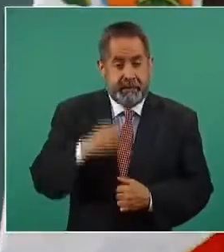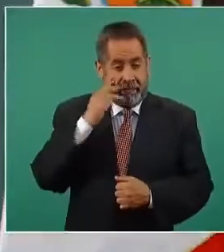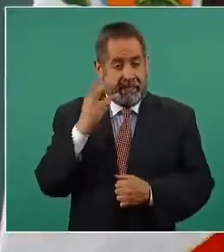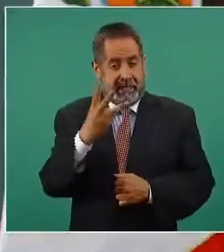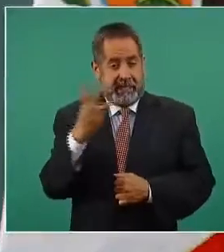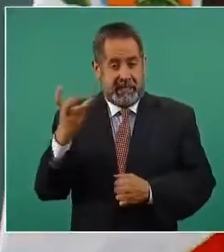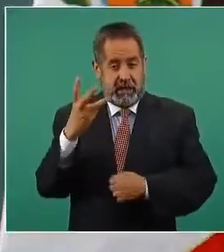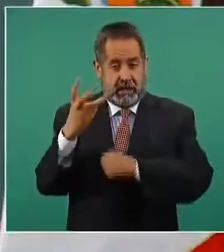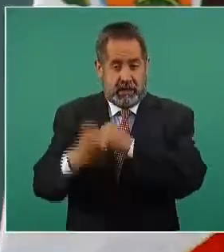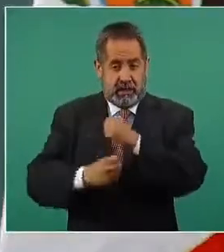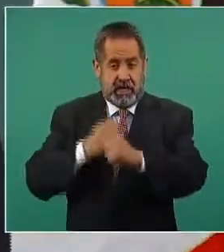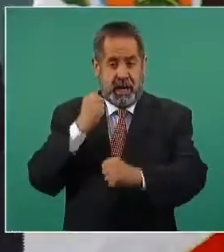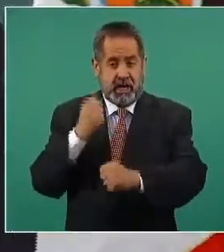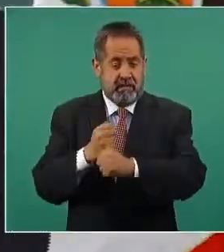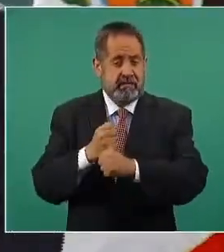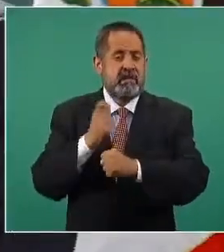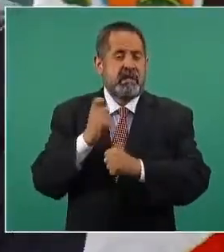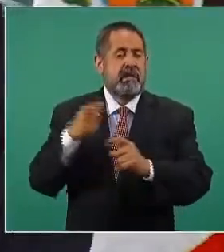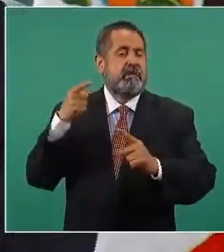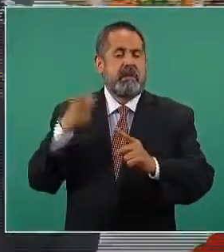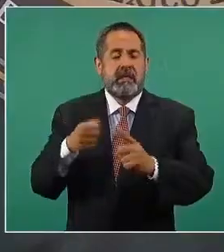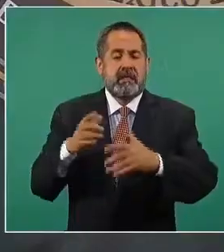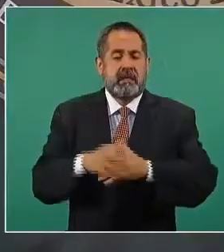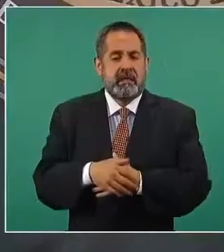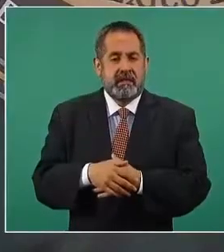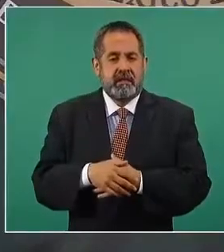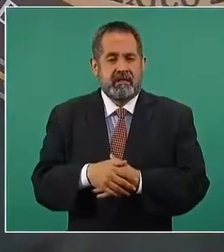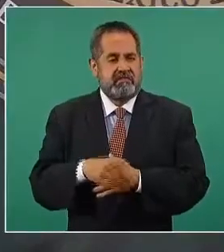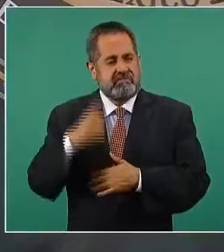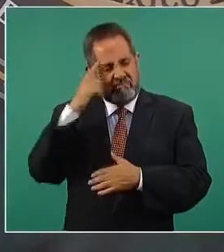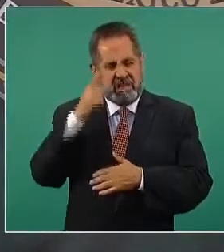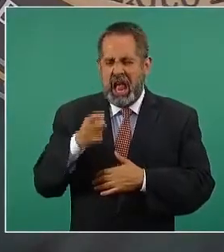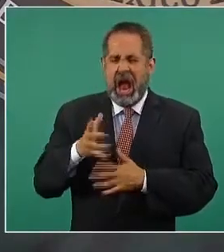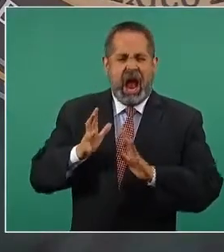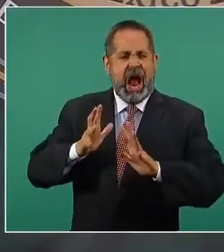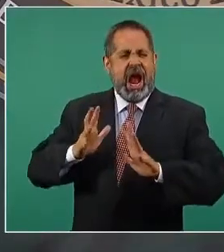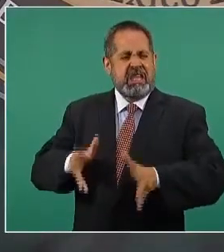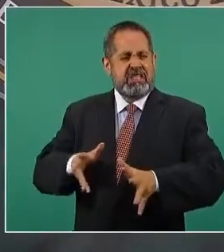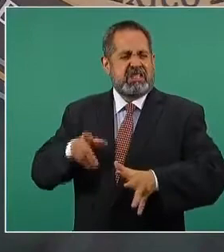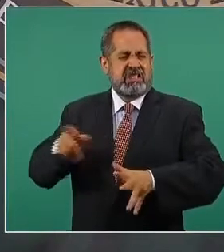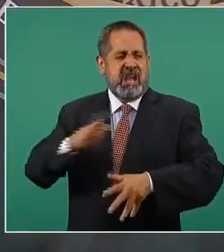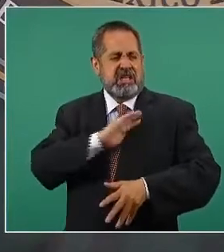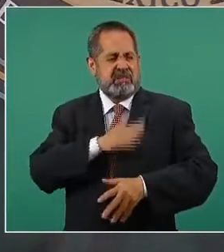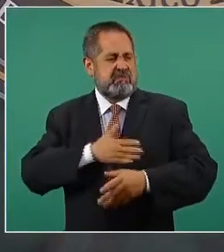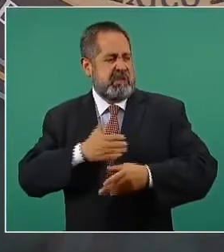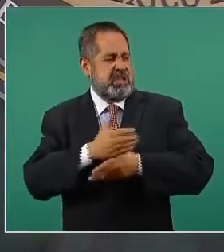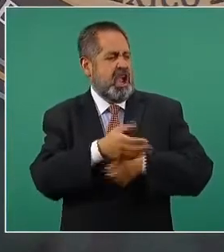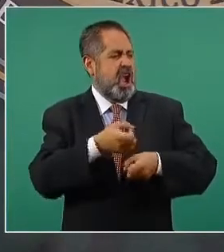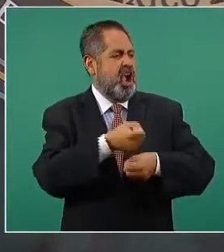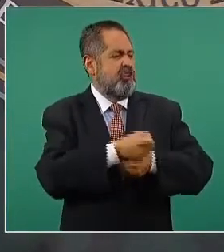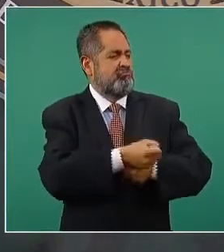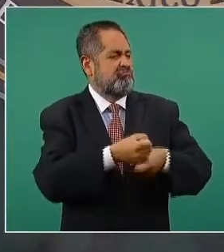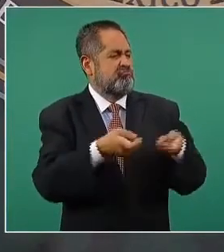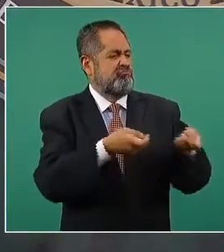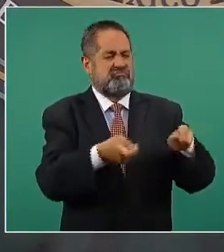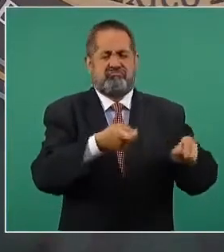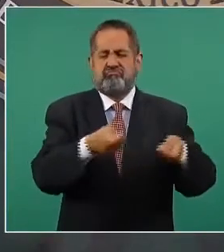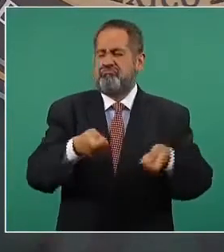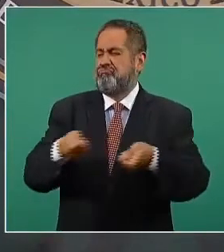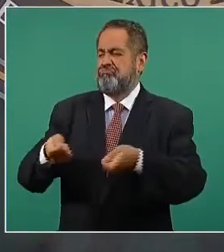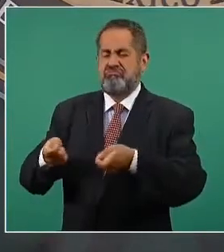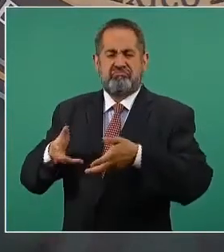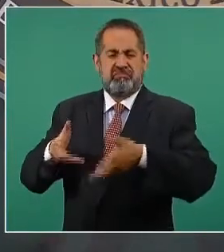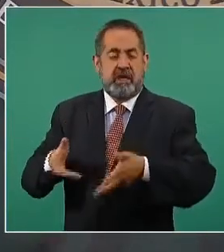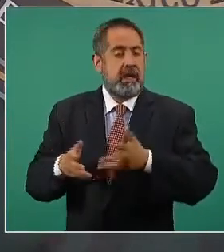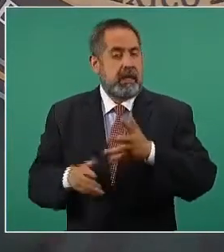siglos, aunque la nota principal fue el inmovilismo impuesto por el sometimiento colonial,